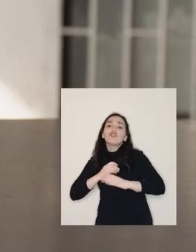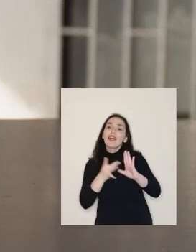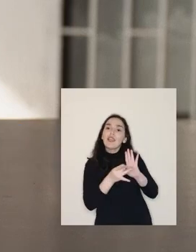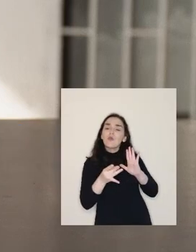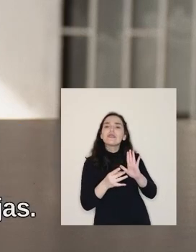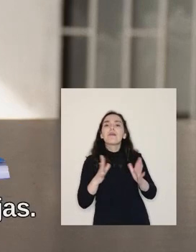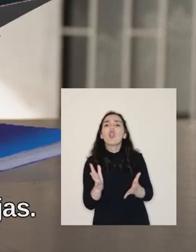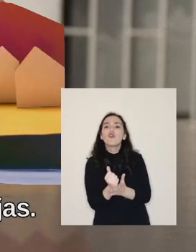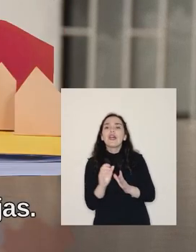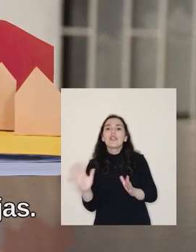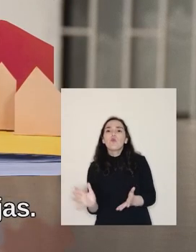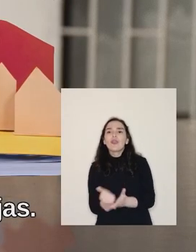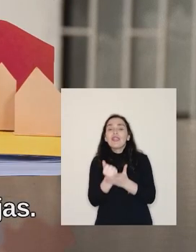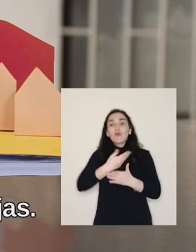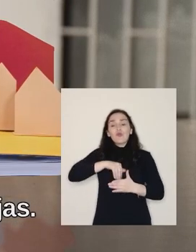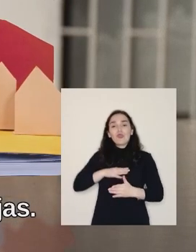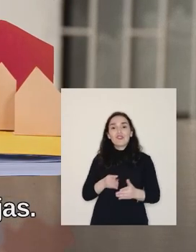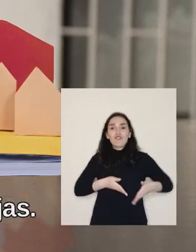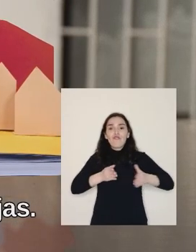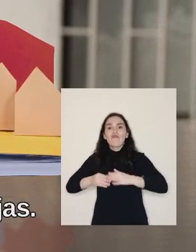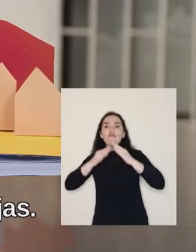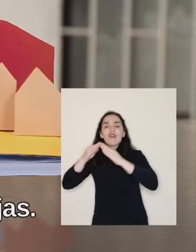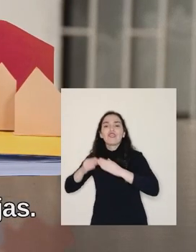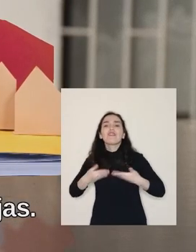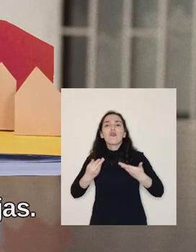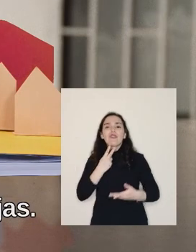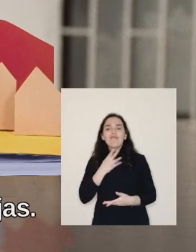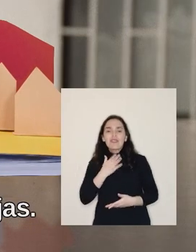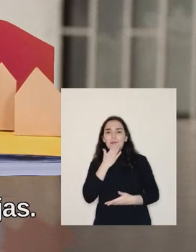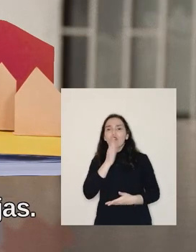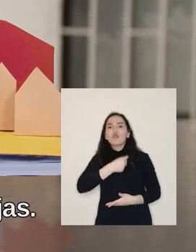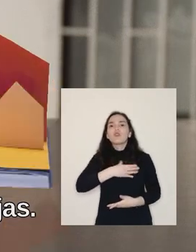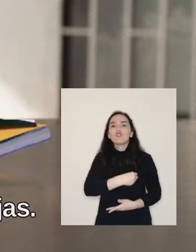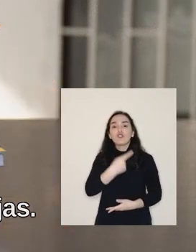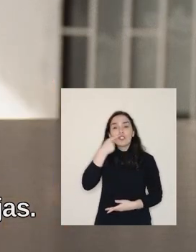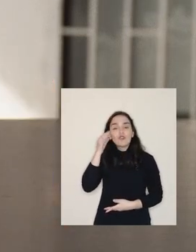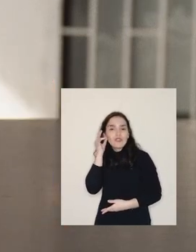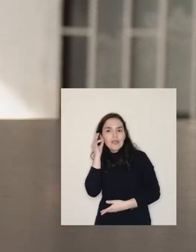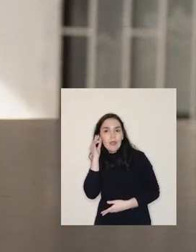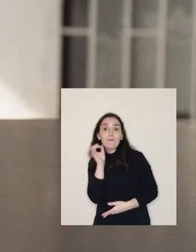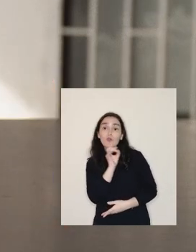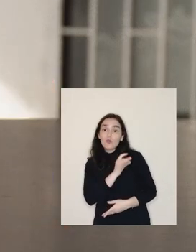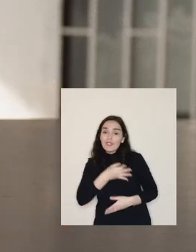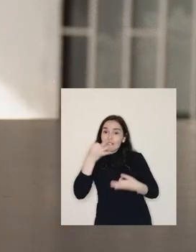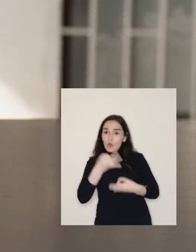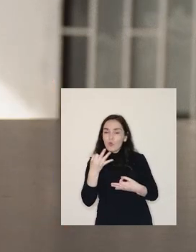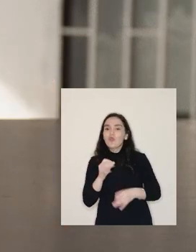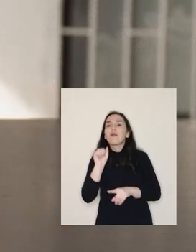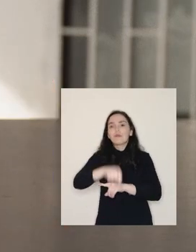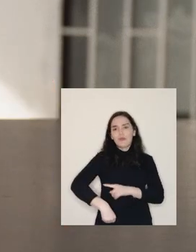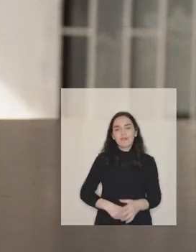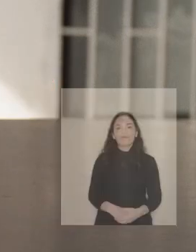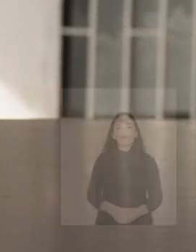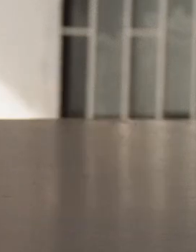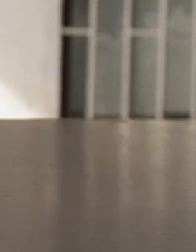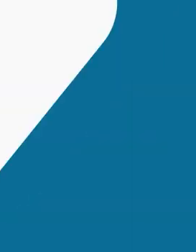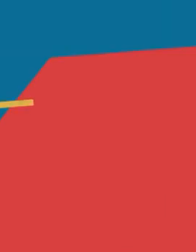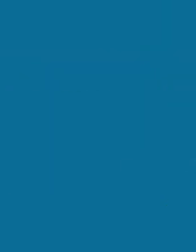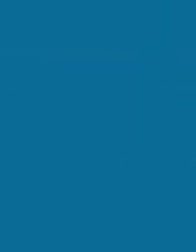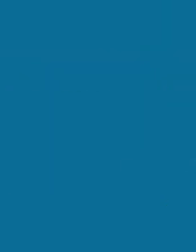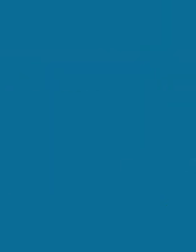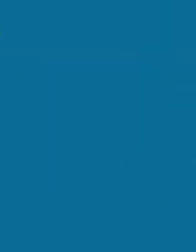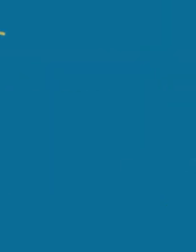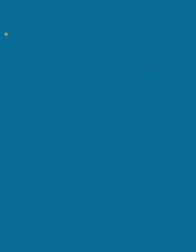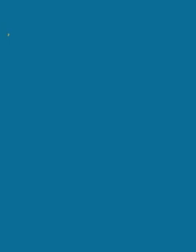la delincuencia, para recuperar nuestros barrios y ofrecer una vida mejor a nuestros hijos e hijas. Por un Chile seguro, aprueba.